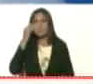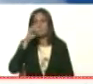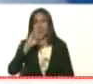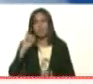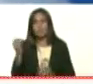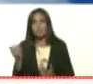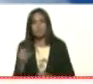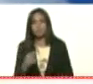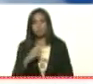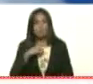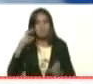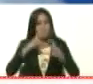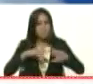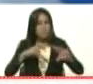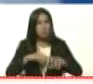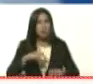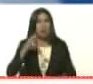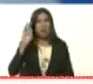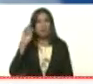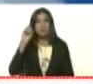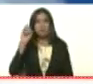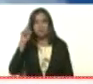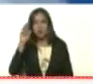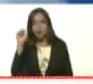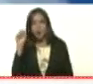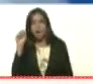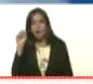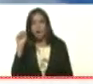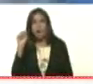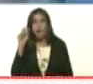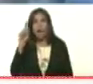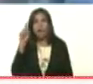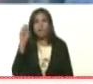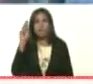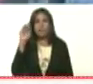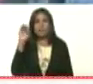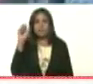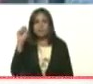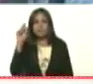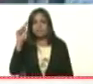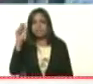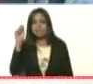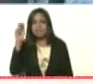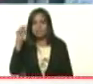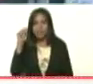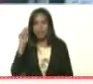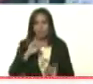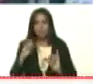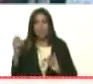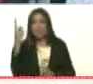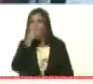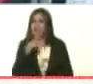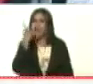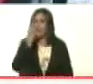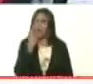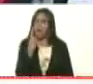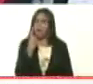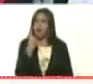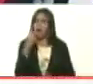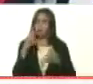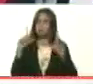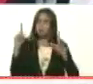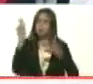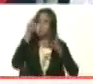Y si ustedes buscan a Flora Tristán en internet, Flora Tristán, búsquenla. El rostro de ella, sus cuadros,